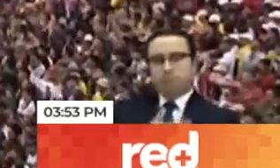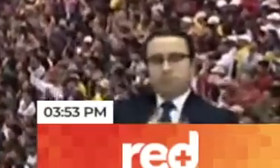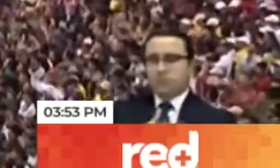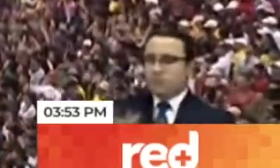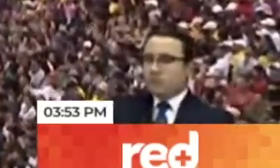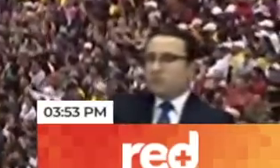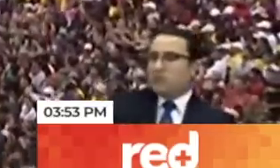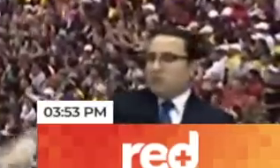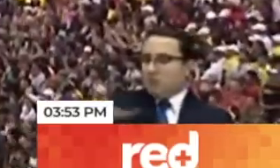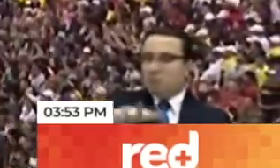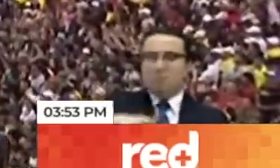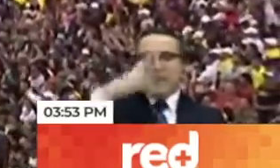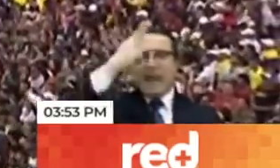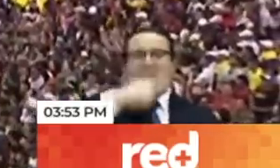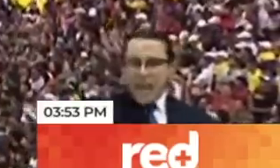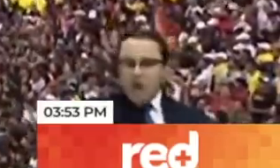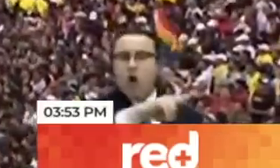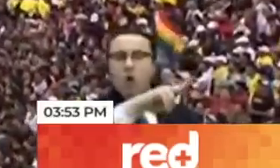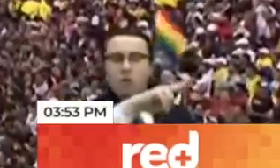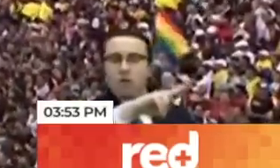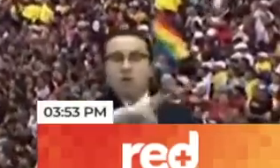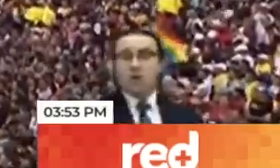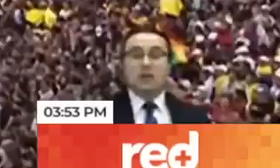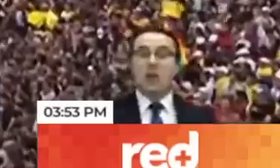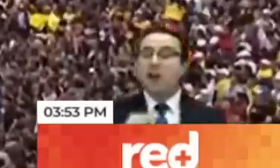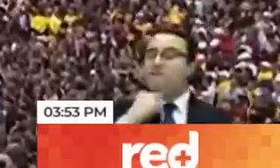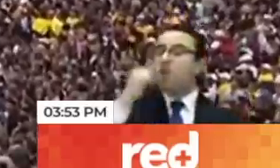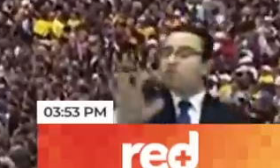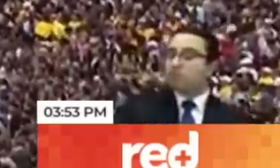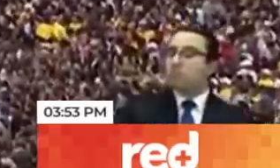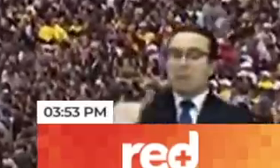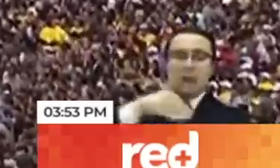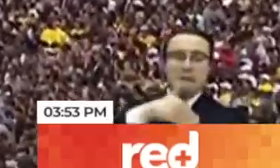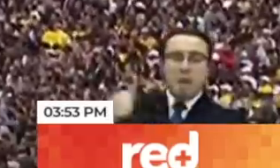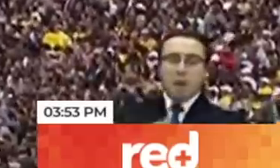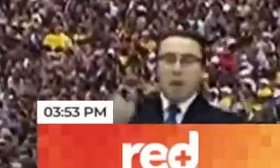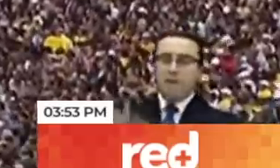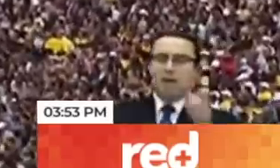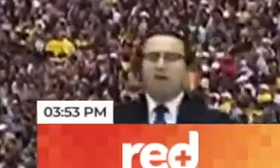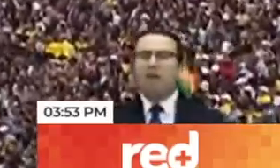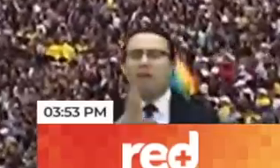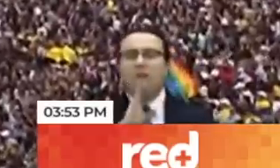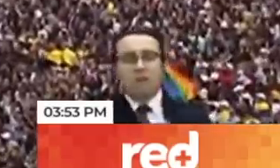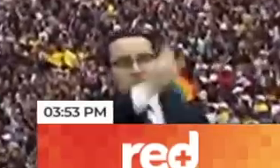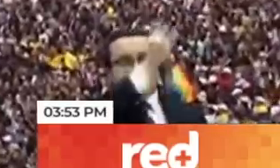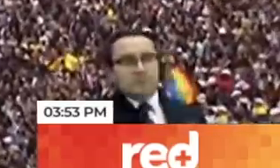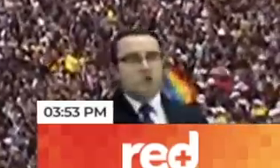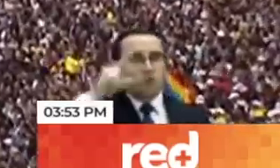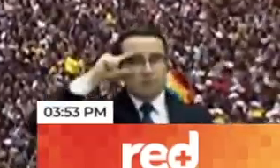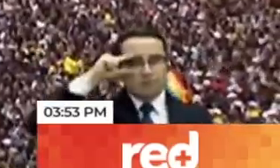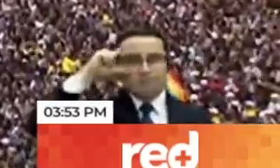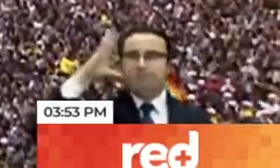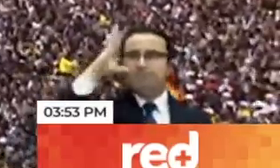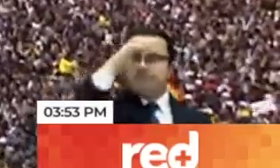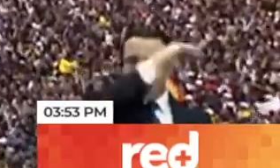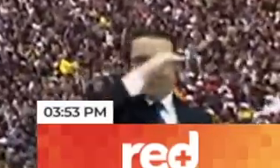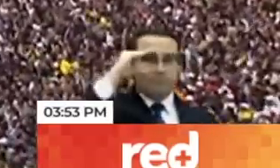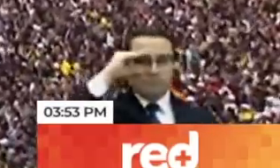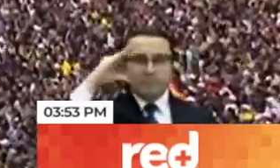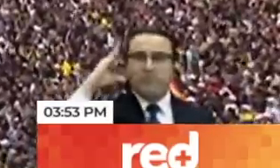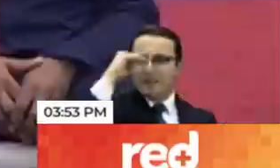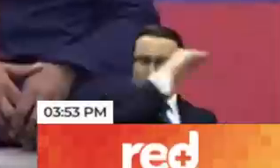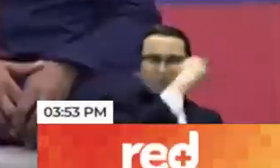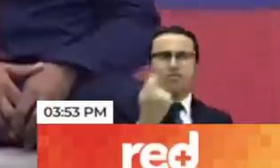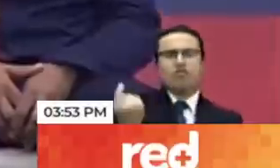Este hombre que se convirtió en la voz de millones. El ciudadano Gustavo Petro Urrego, que acaba de posesionarse hace